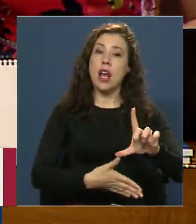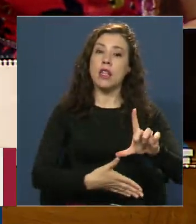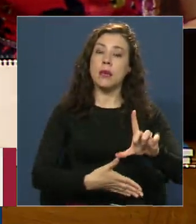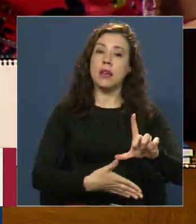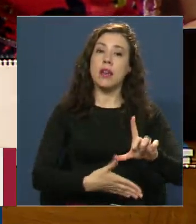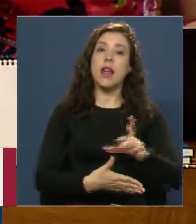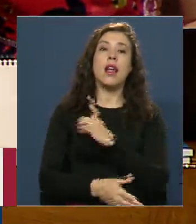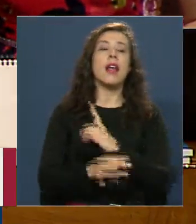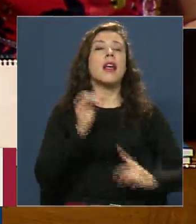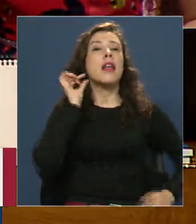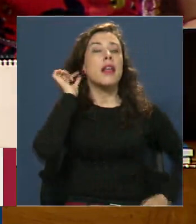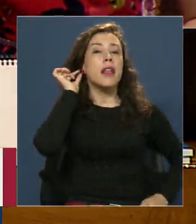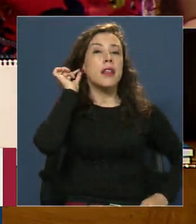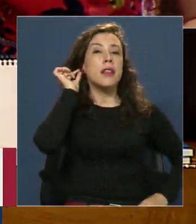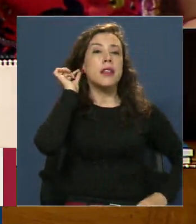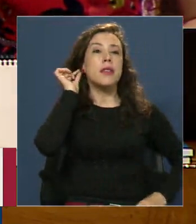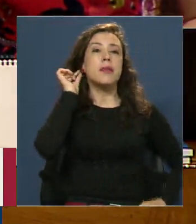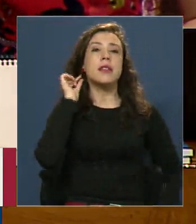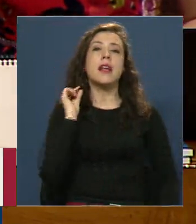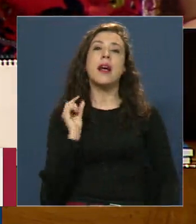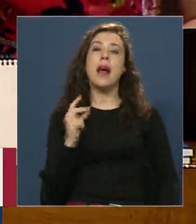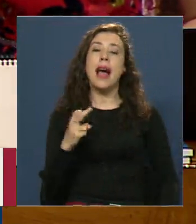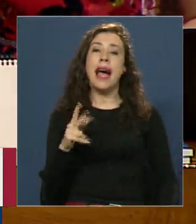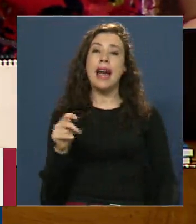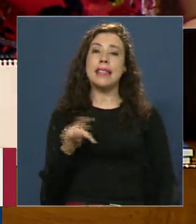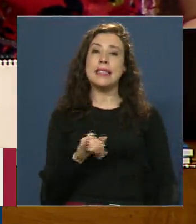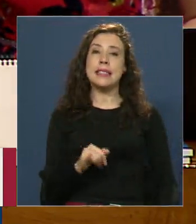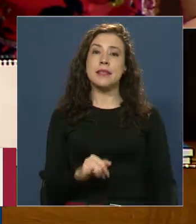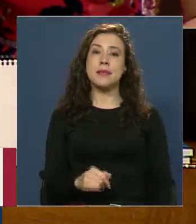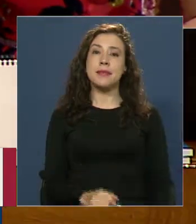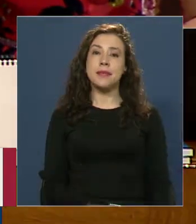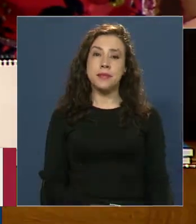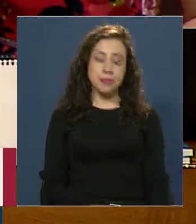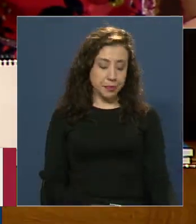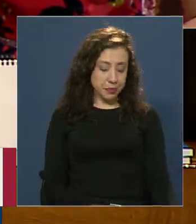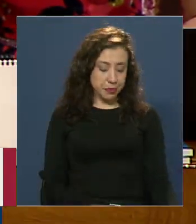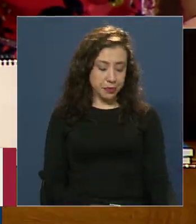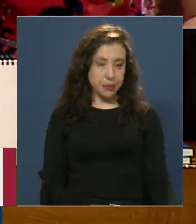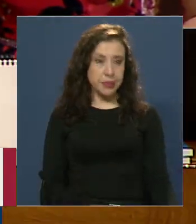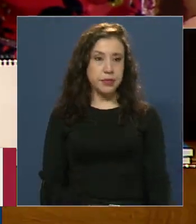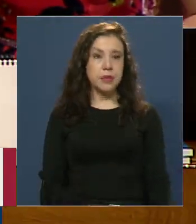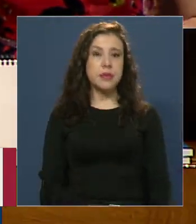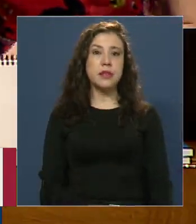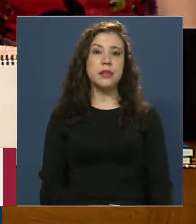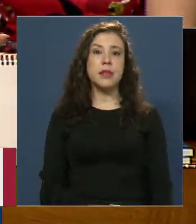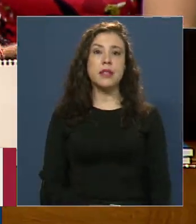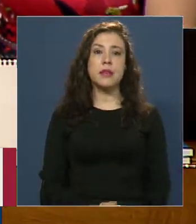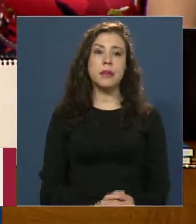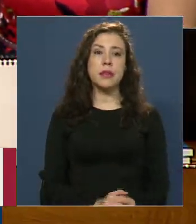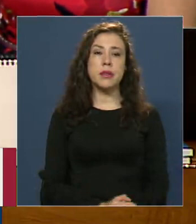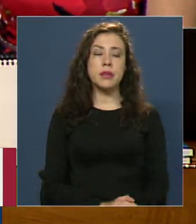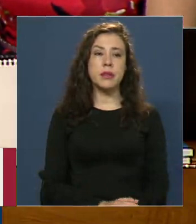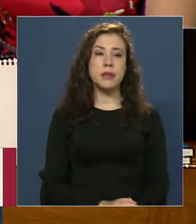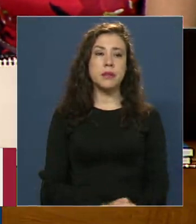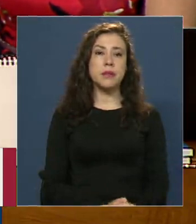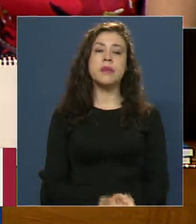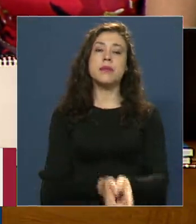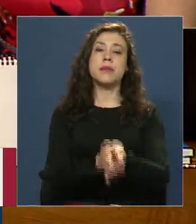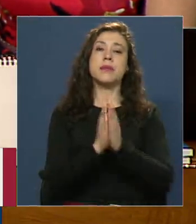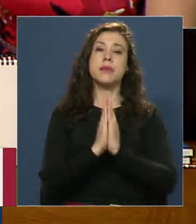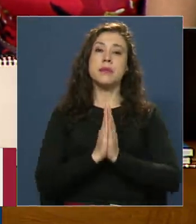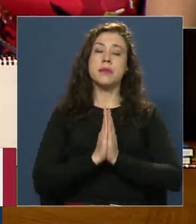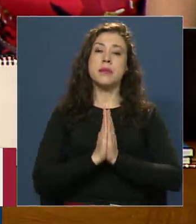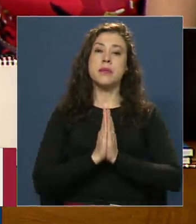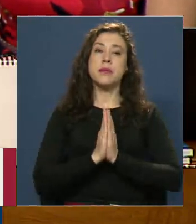la honorable diputada doña Carmen Hertz Cádiz. Tiene la palabra diputada Hertz y le ruego por